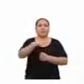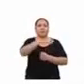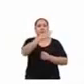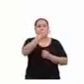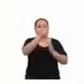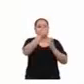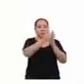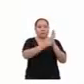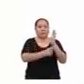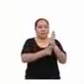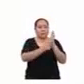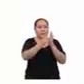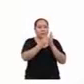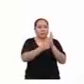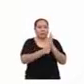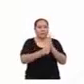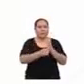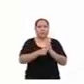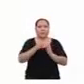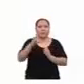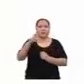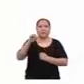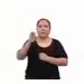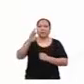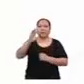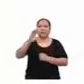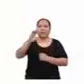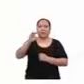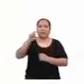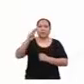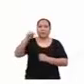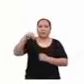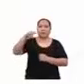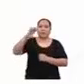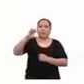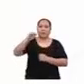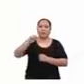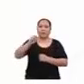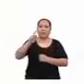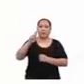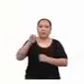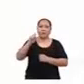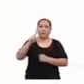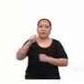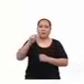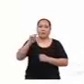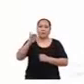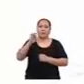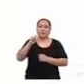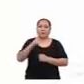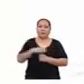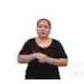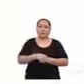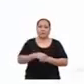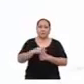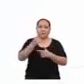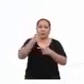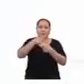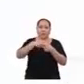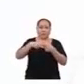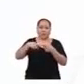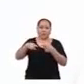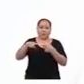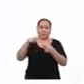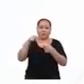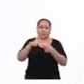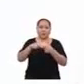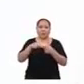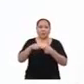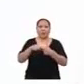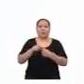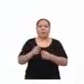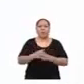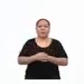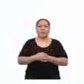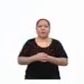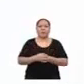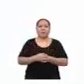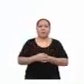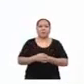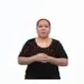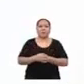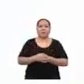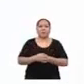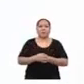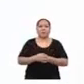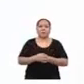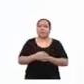frecuencia relativa. Se obtiene al dividir la frecuencia absoluta de cada intervalo entre el número total de datos. Ya